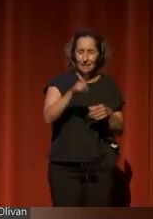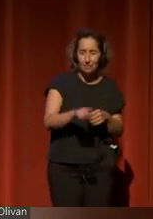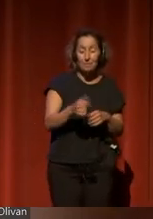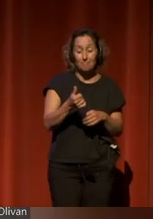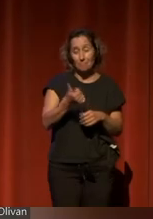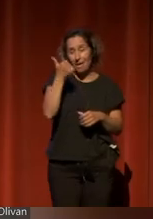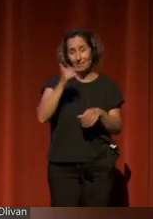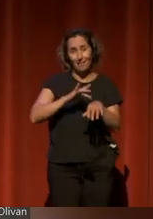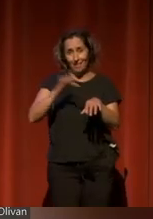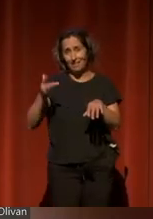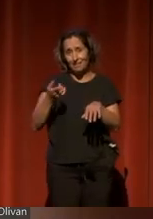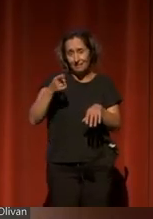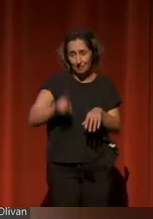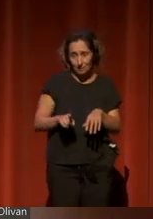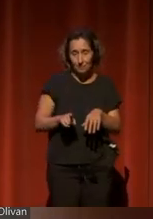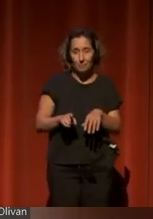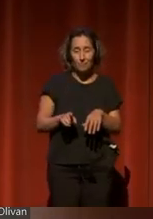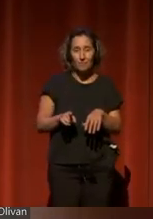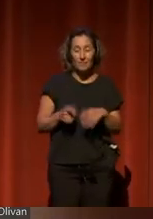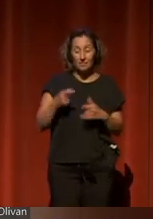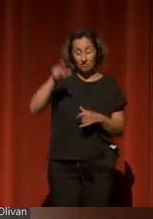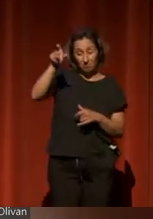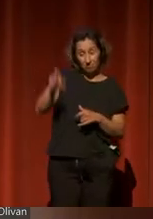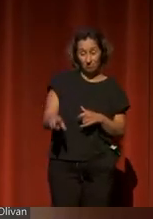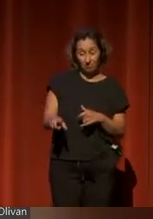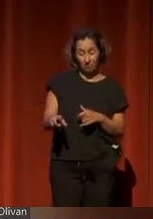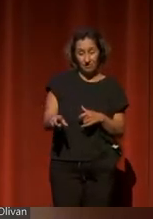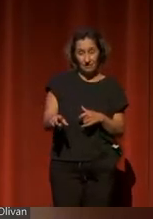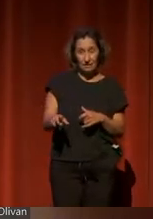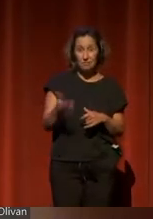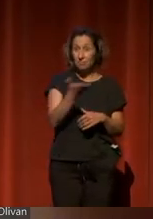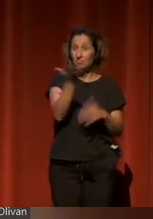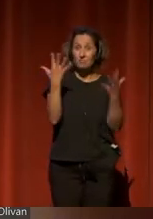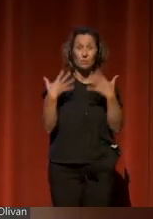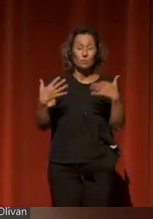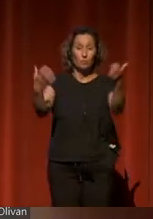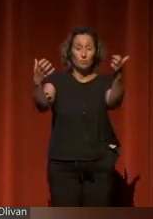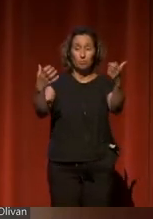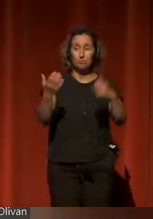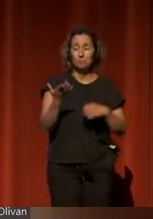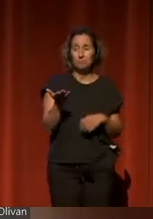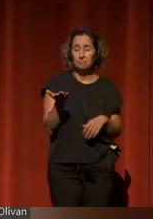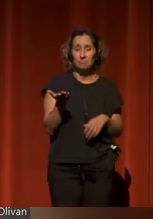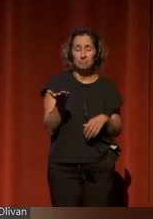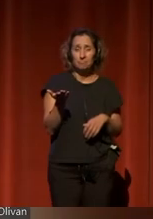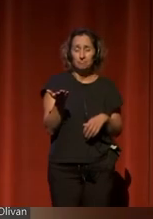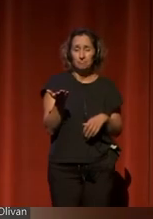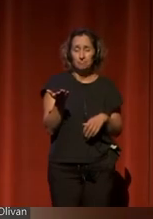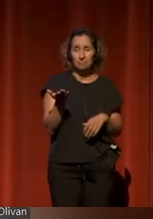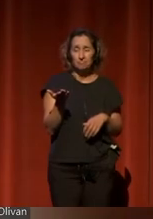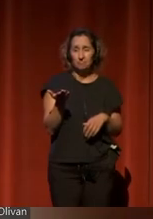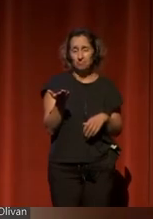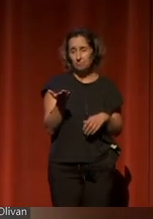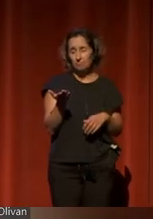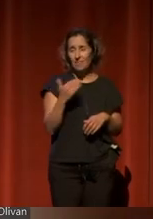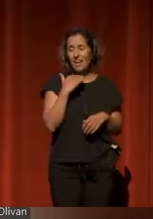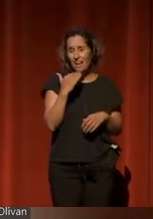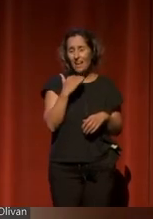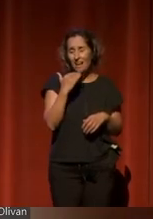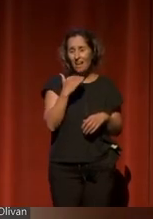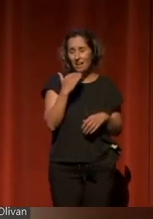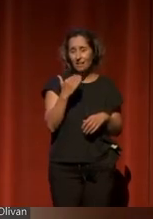digitales no en el fondo no habrá bibliotecario en la sala que no tenga un poquito y probablemente